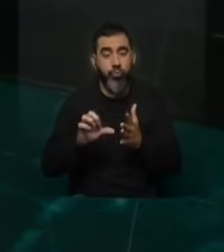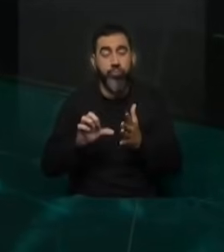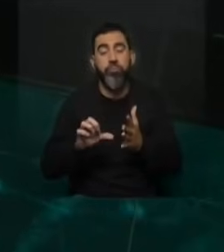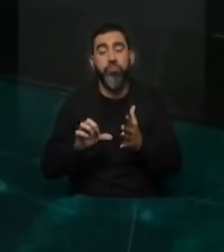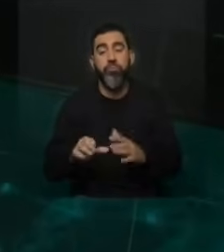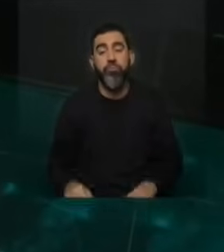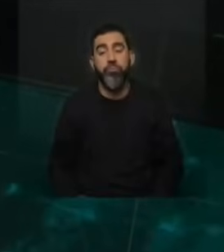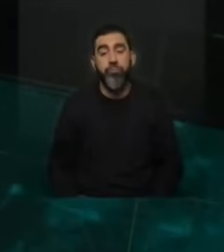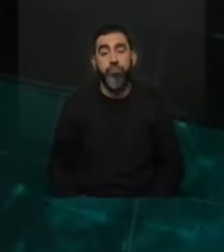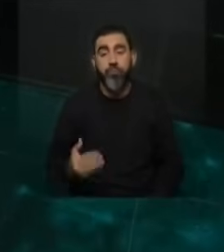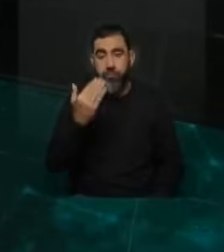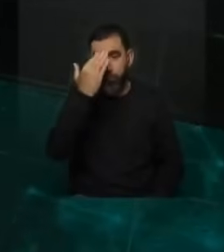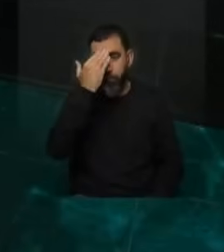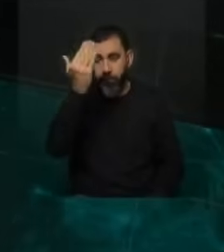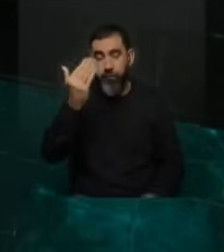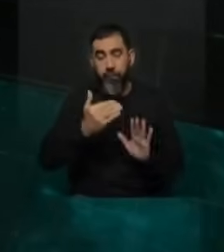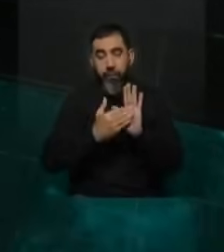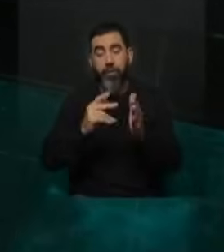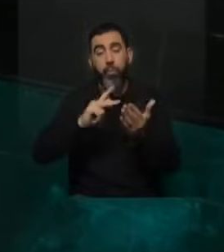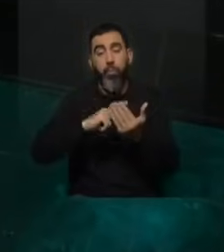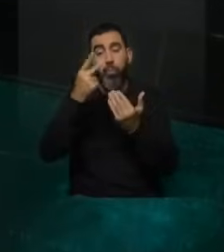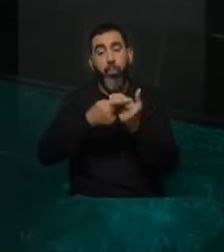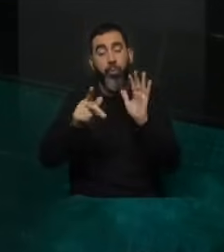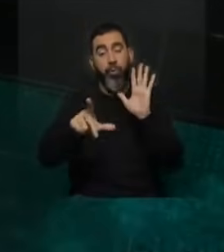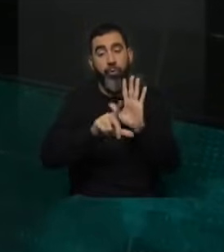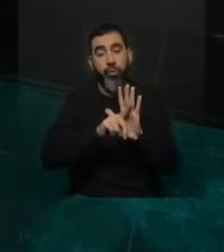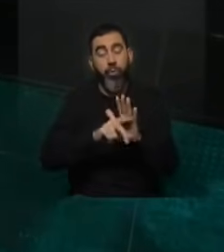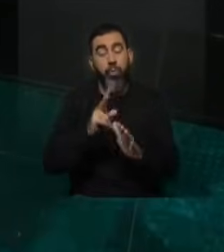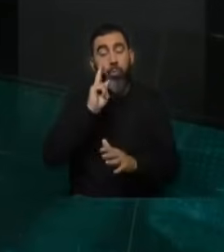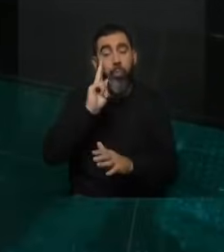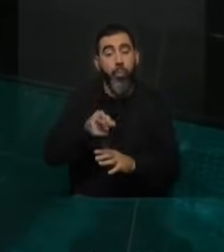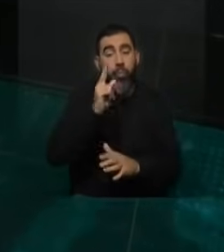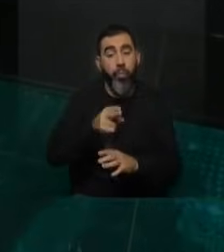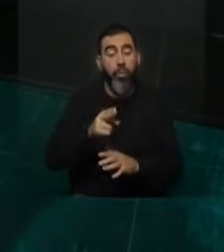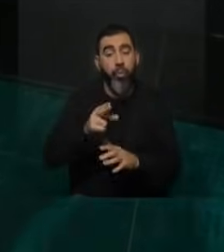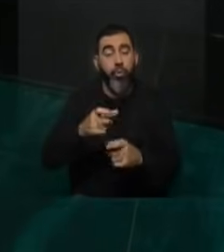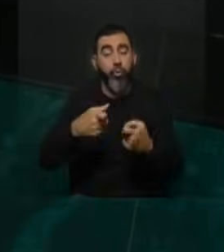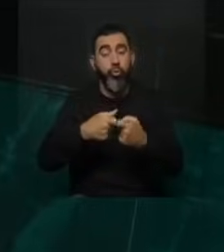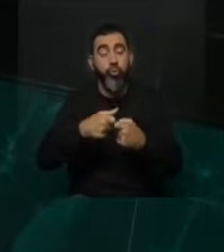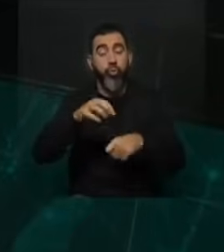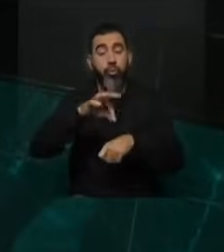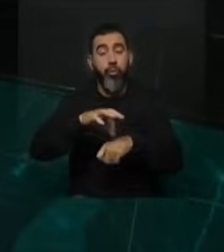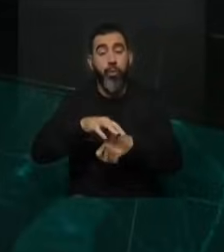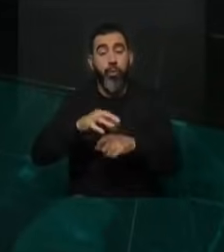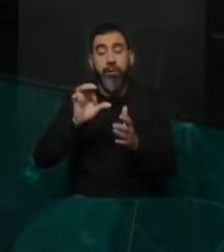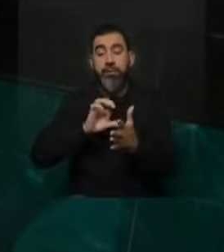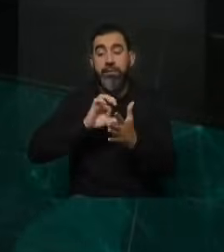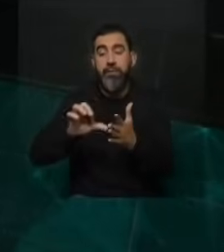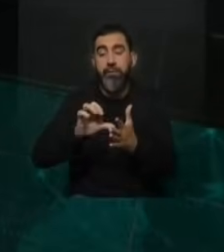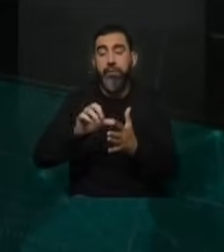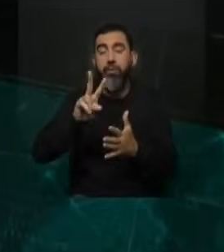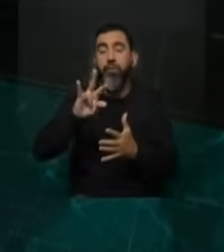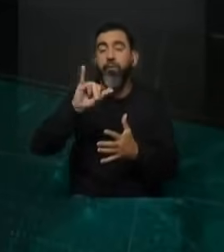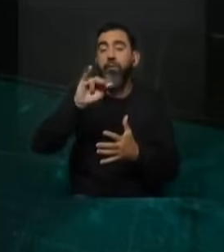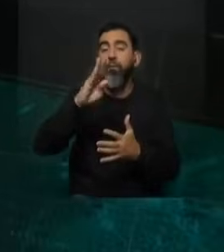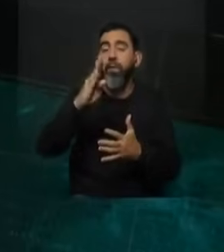ven ustedes el frente amplio presentó un proyecto de ley para prohibir que las mutualistas ofrezcan servicios VIP a sus